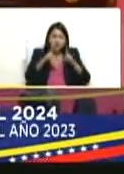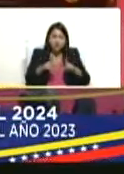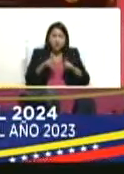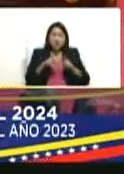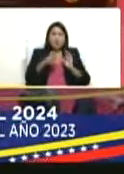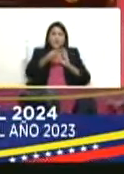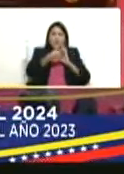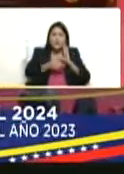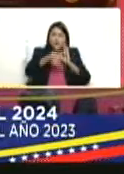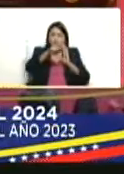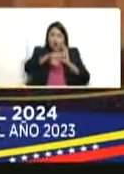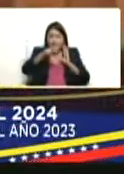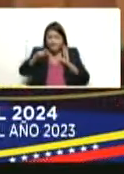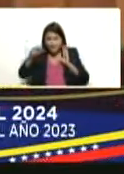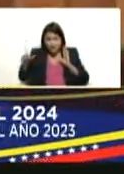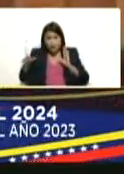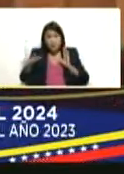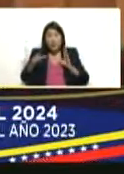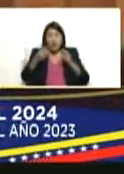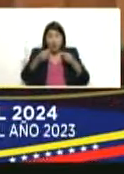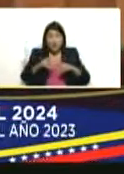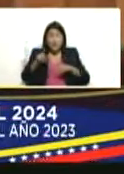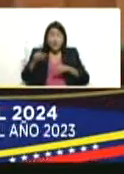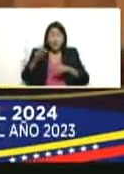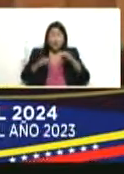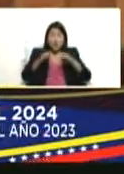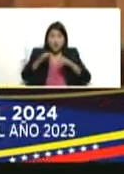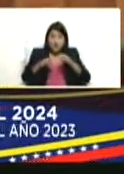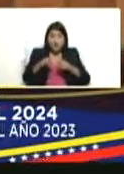inhabilitación acordadas por la Contraloría General de la República.